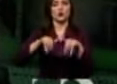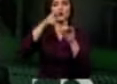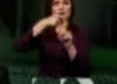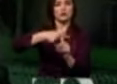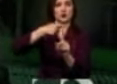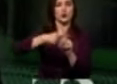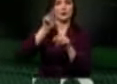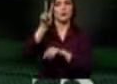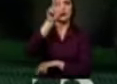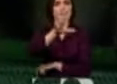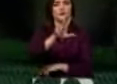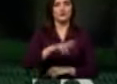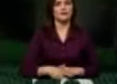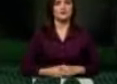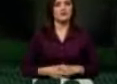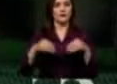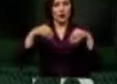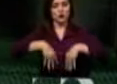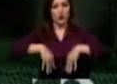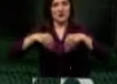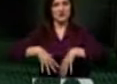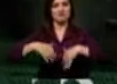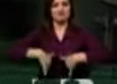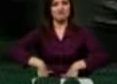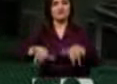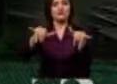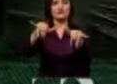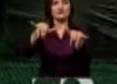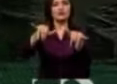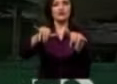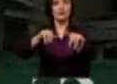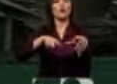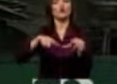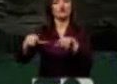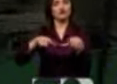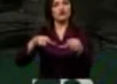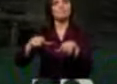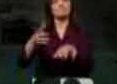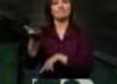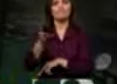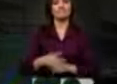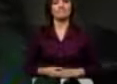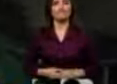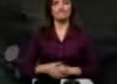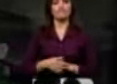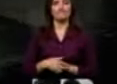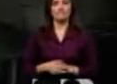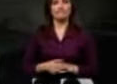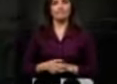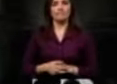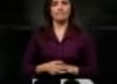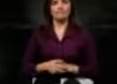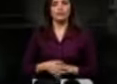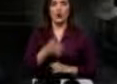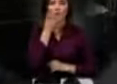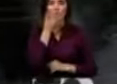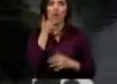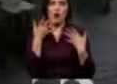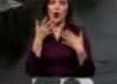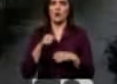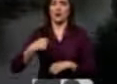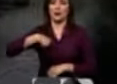mínima de 23. Llueve y seguirá lloviendo en este sector del país, pero por lo menos tienen calorcito mientras llueve.